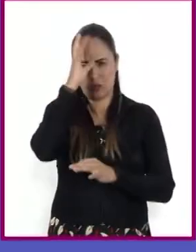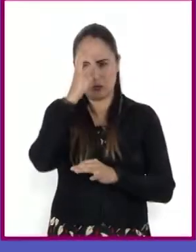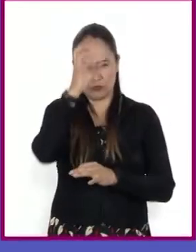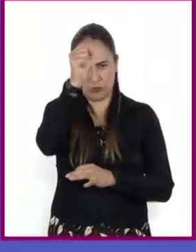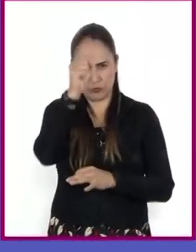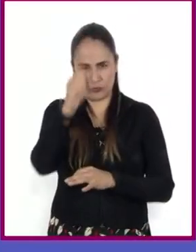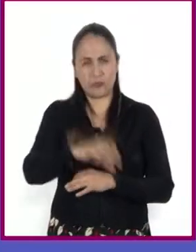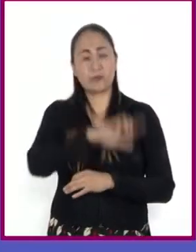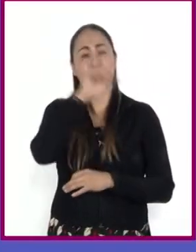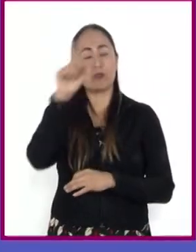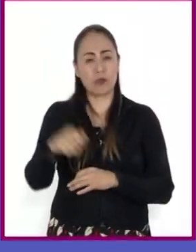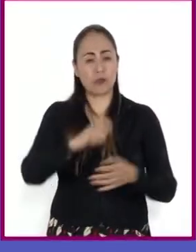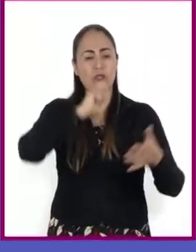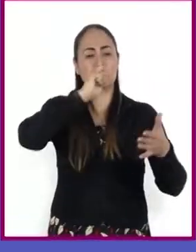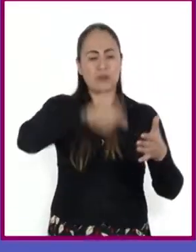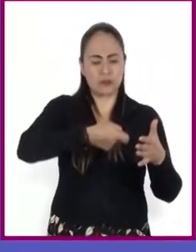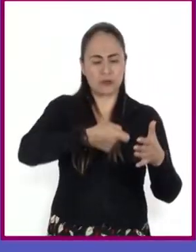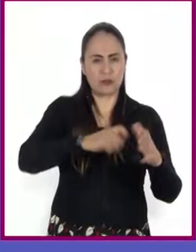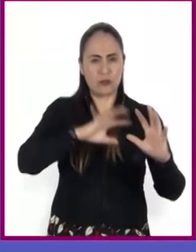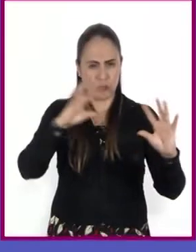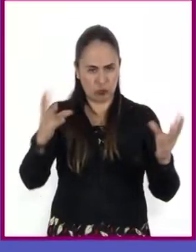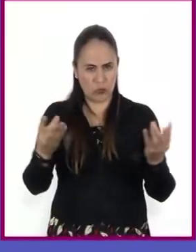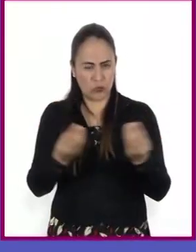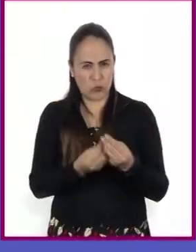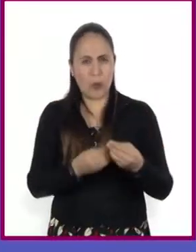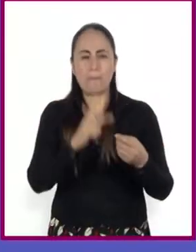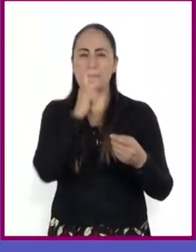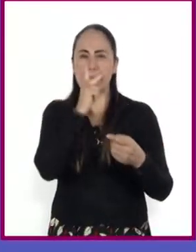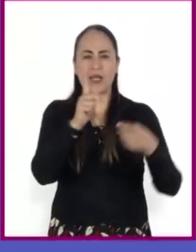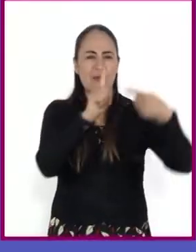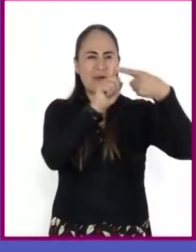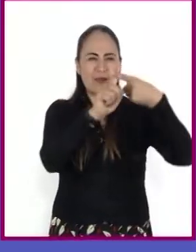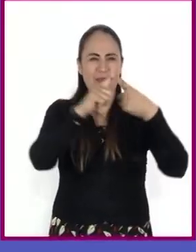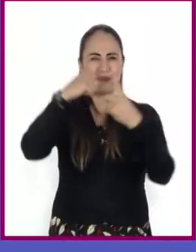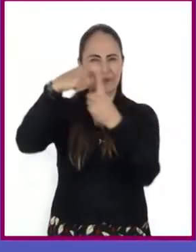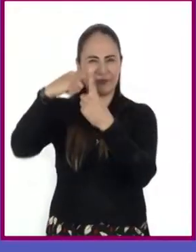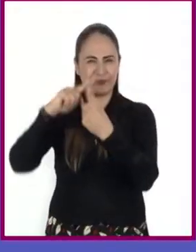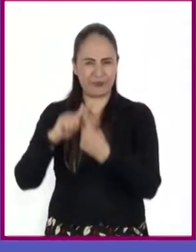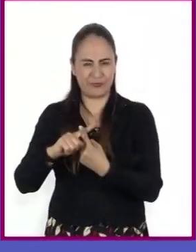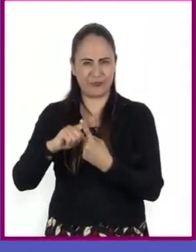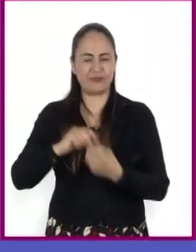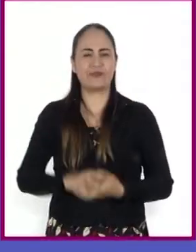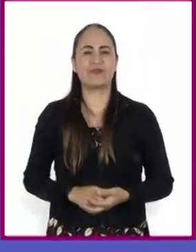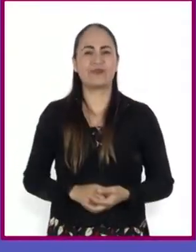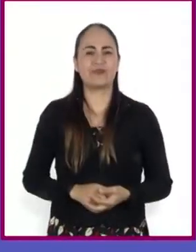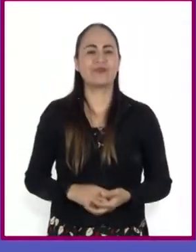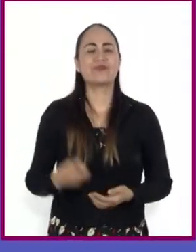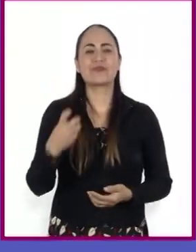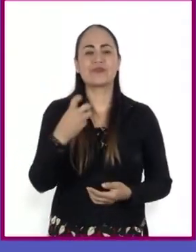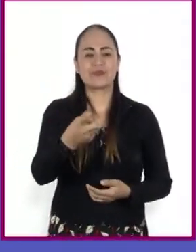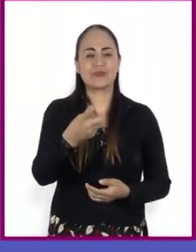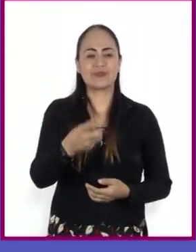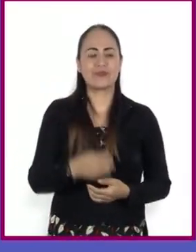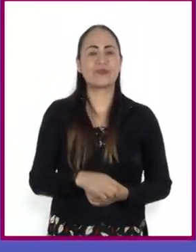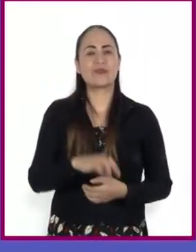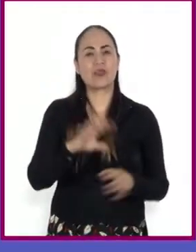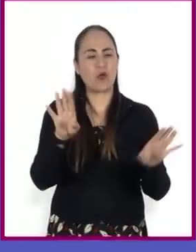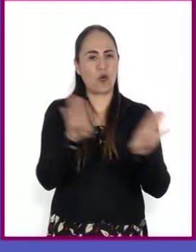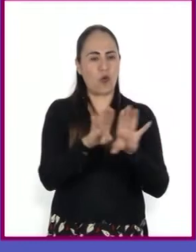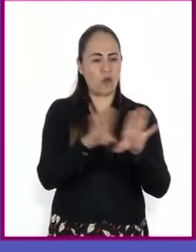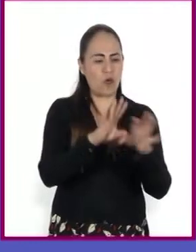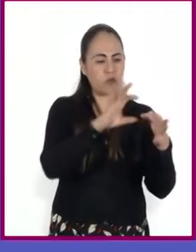cuya definición integraremos en un crucigrama. Para generar la definición, nos será muy útil ver cómo se conforman